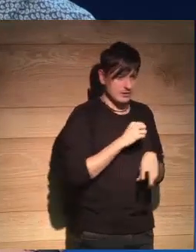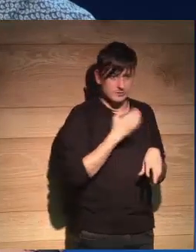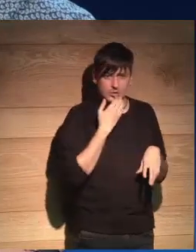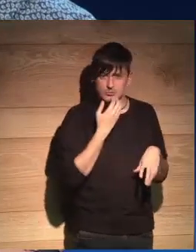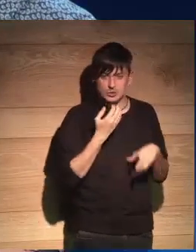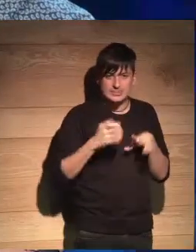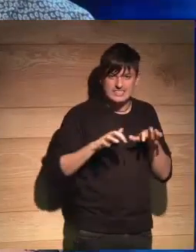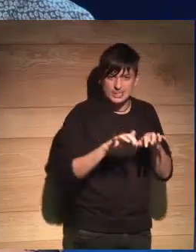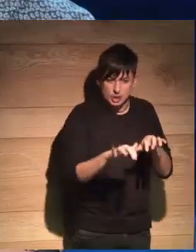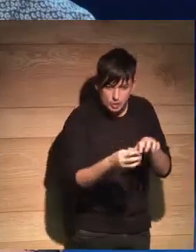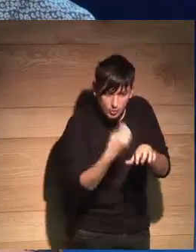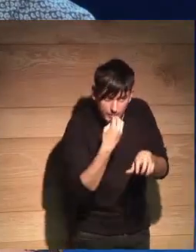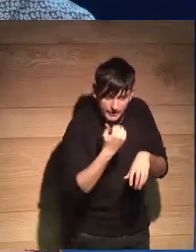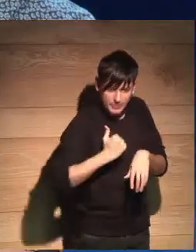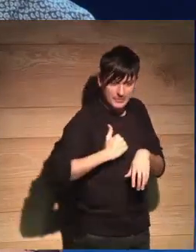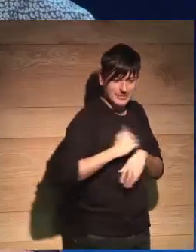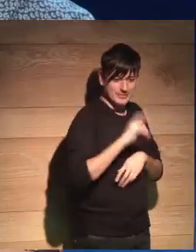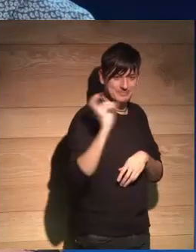los insectos y demás.